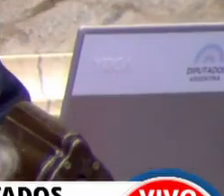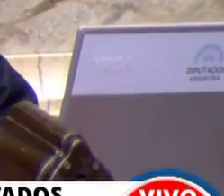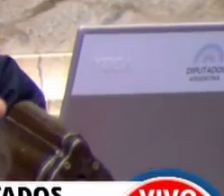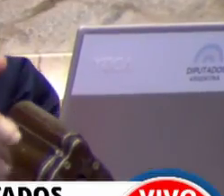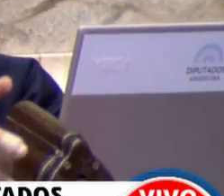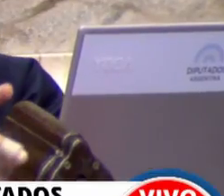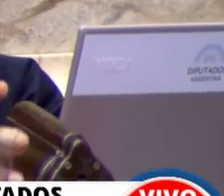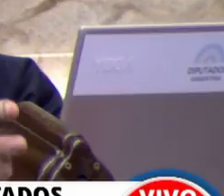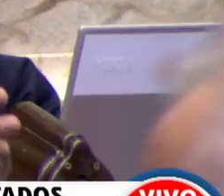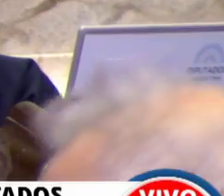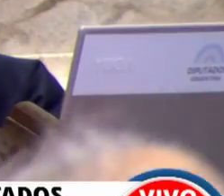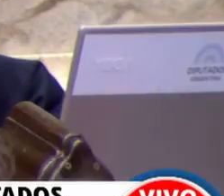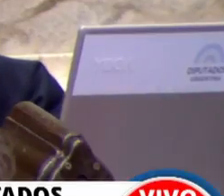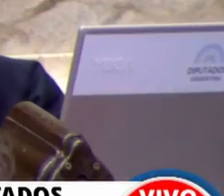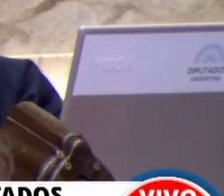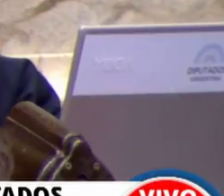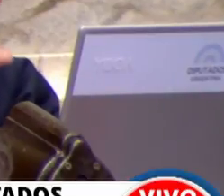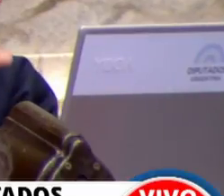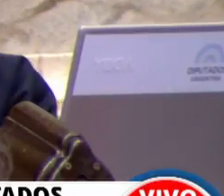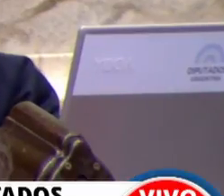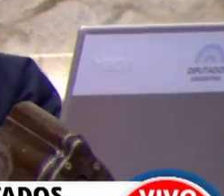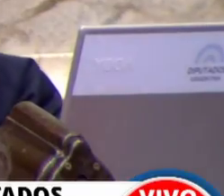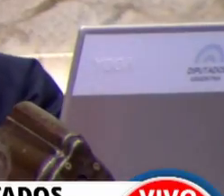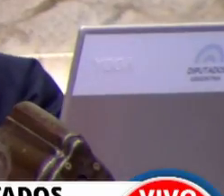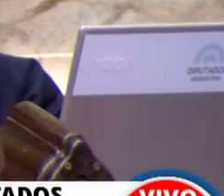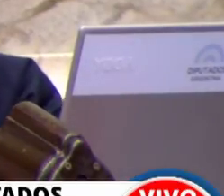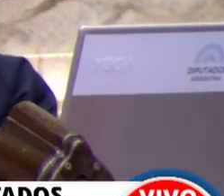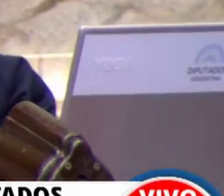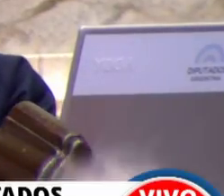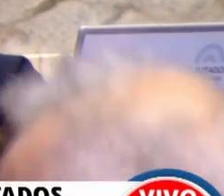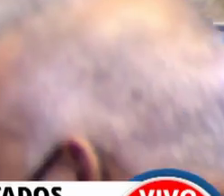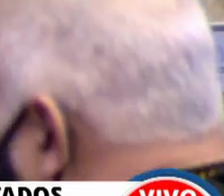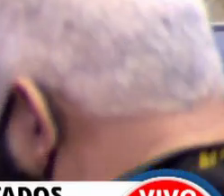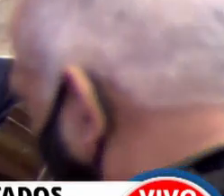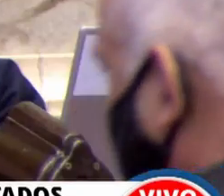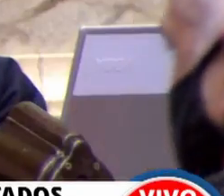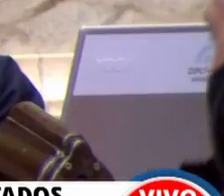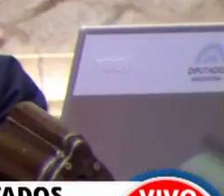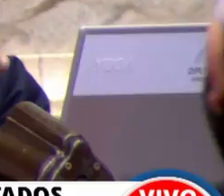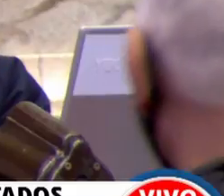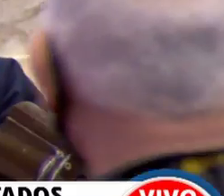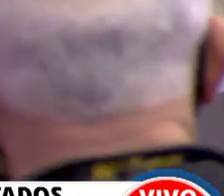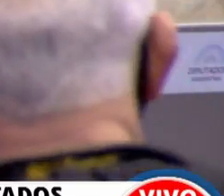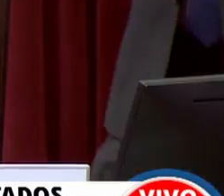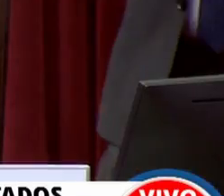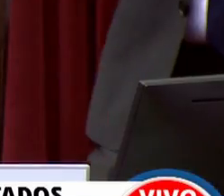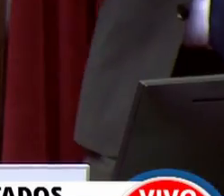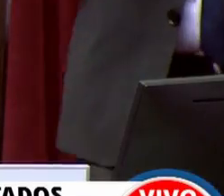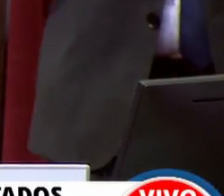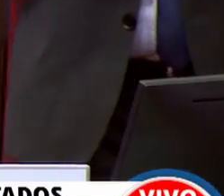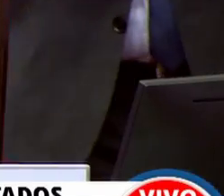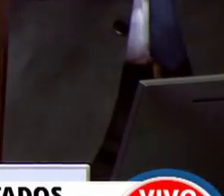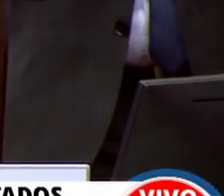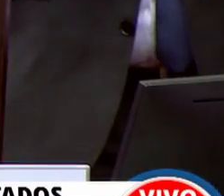quiero saber señor presidente cómo va a ser el voto porque si se vota todo por sí o por no queremos hacer le quiero recordar que